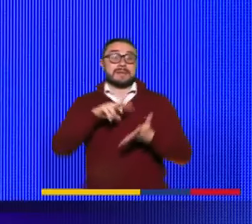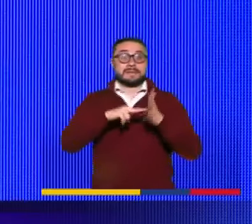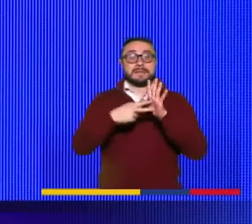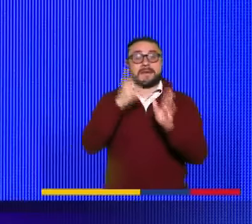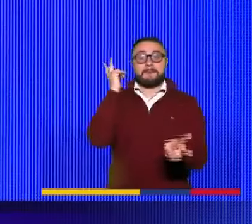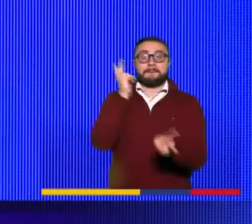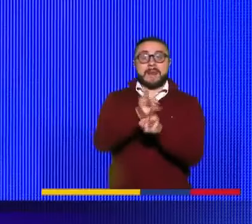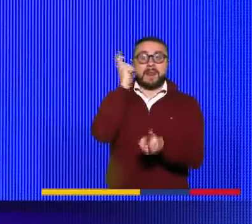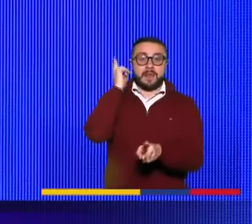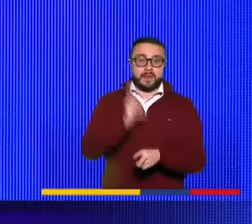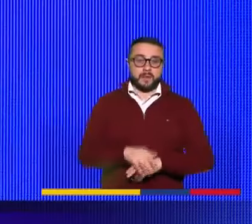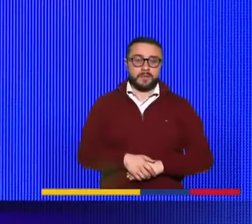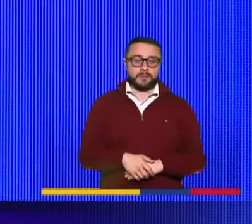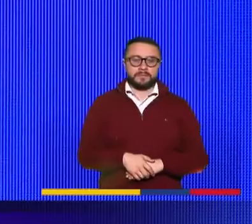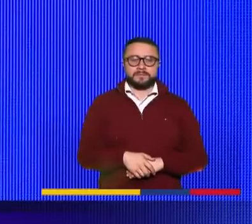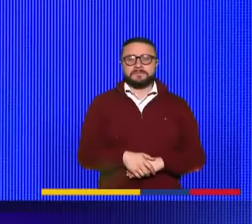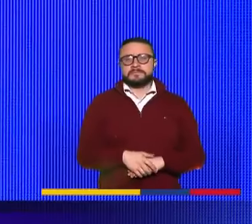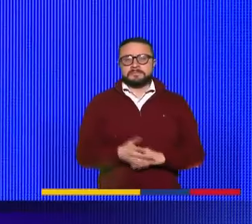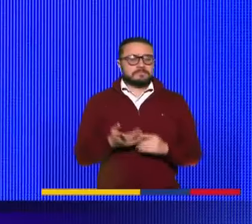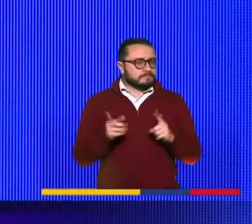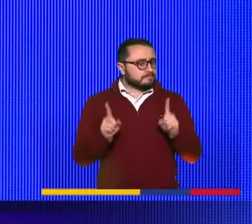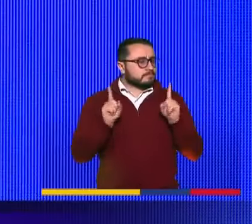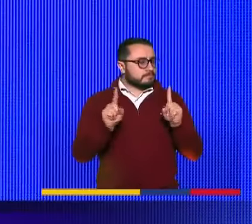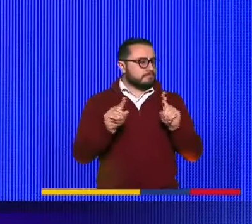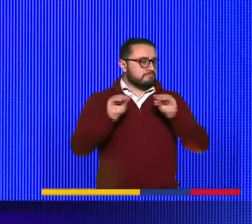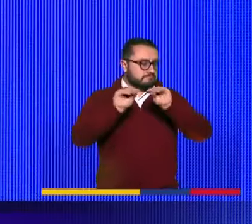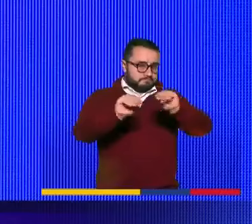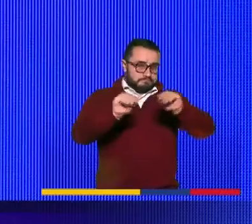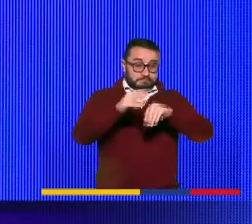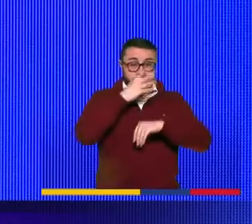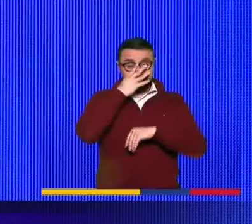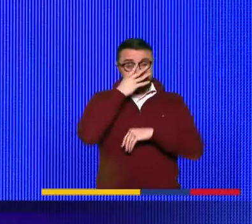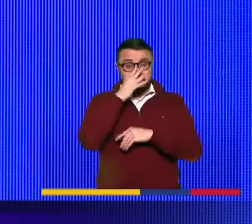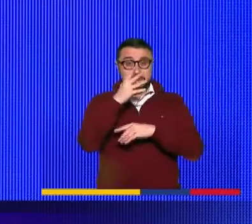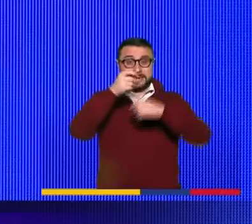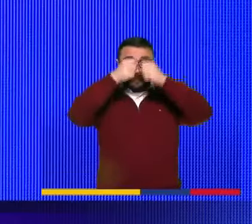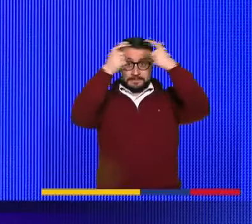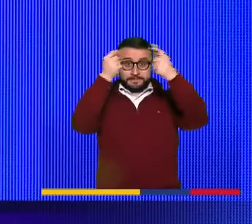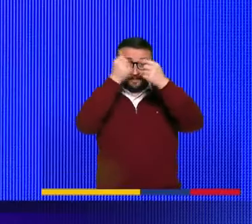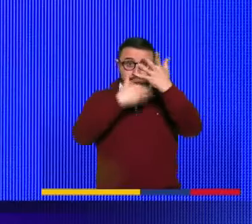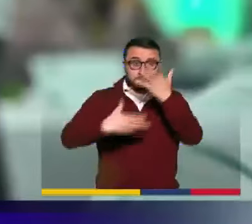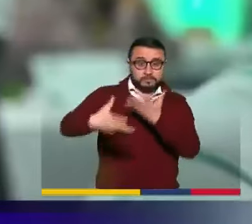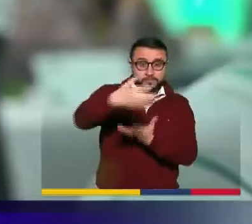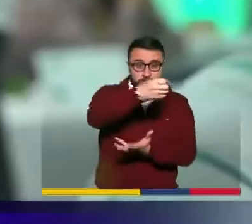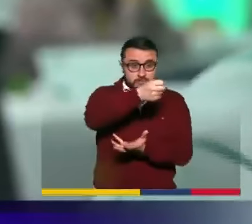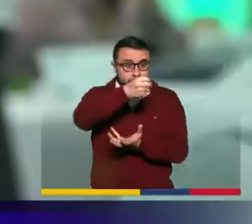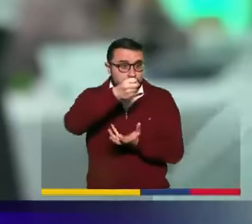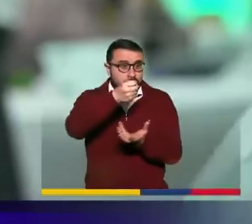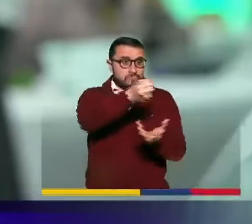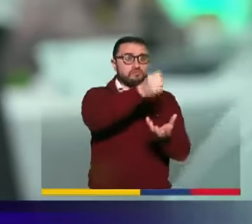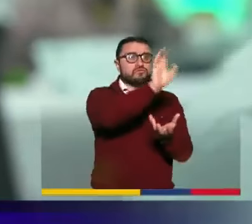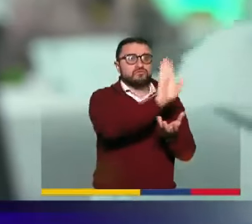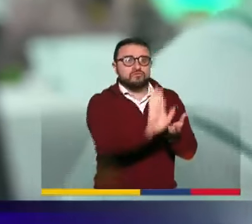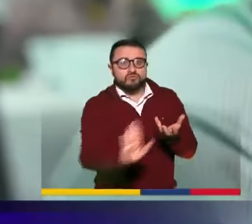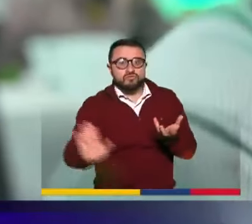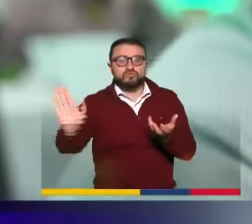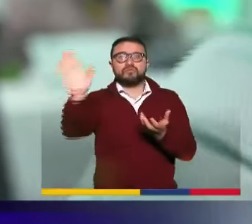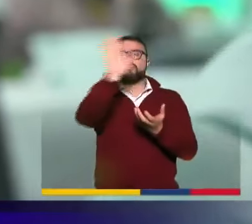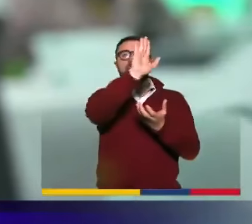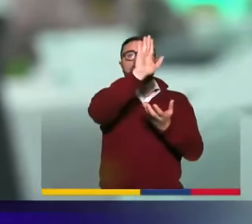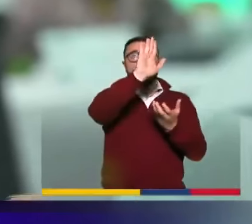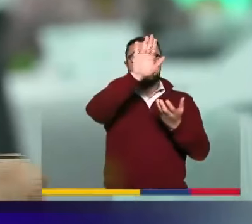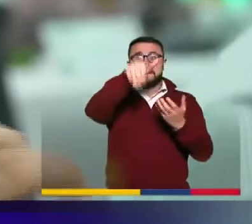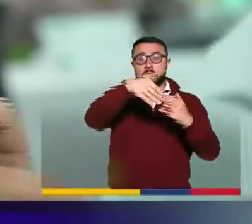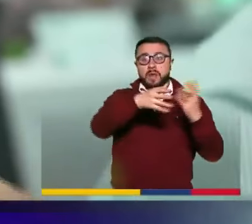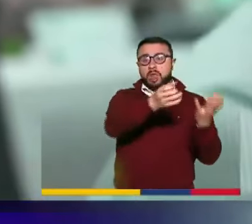peligros. La única manera para que un traslado del dinero público a cualquier territorio no se vuelva en combustible